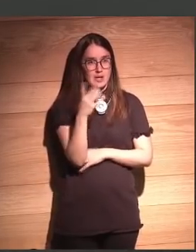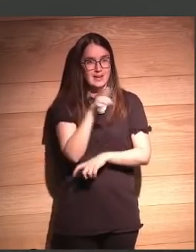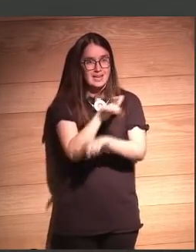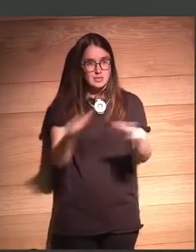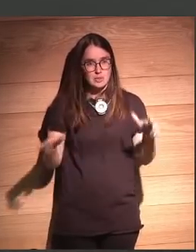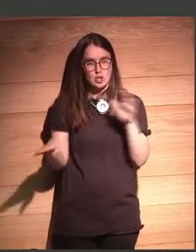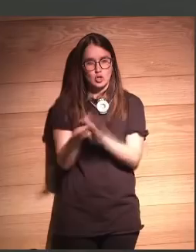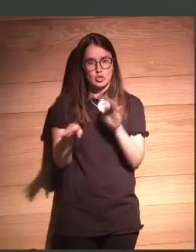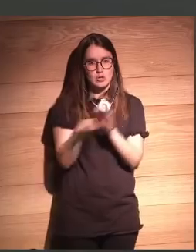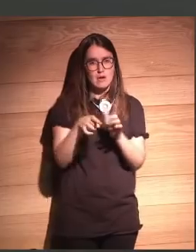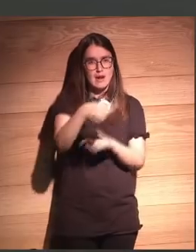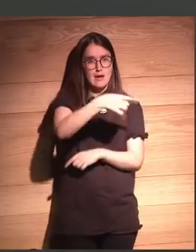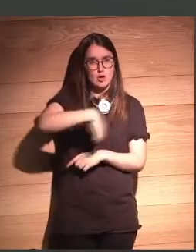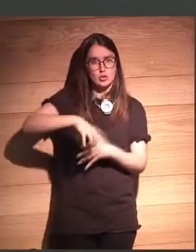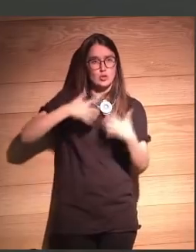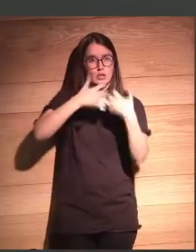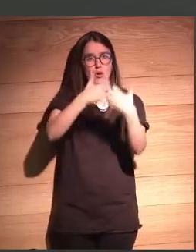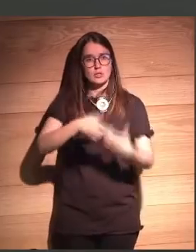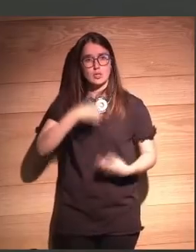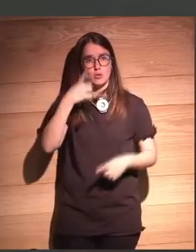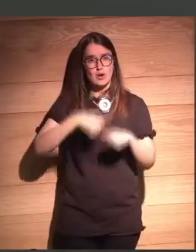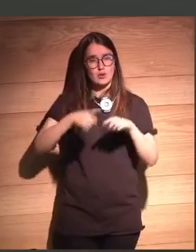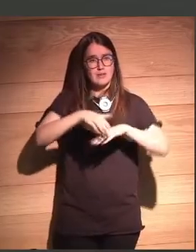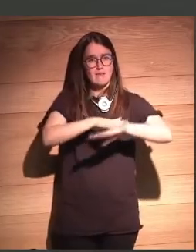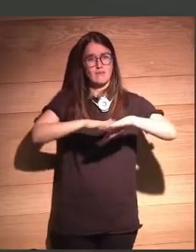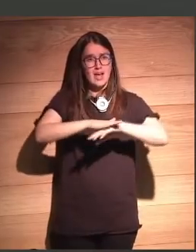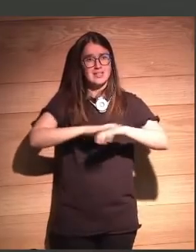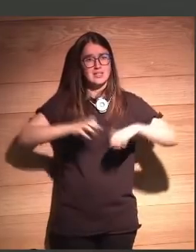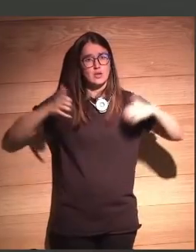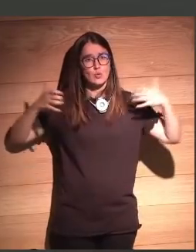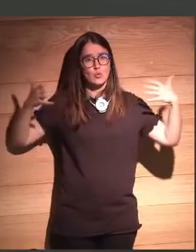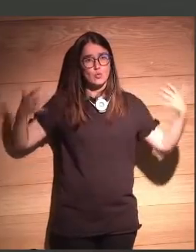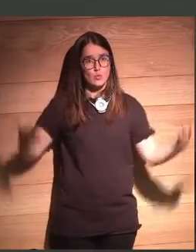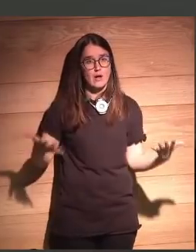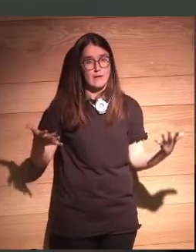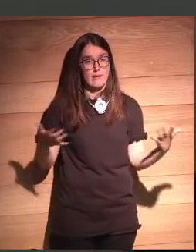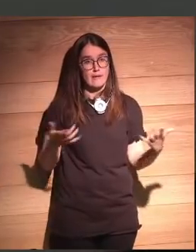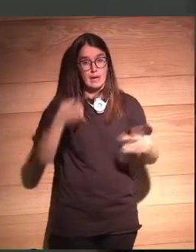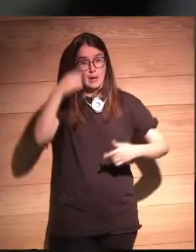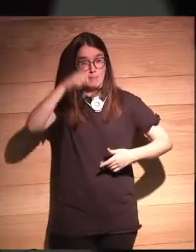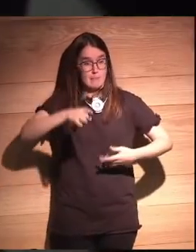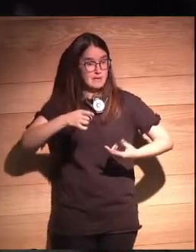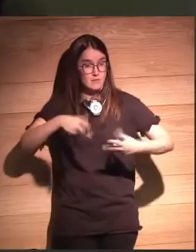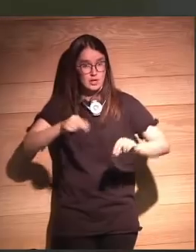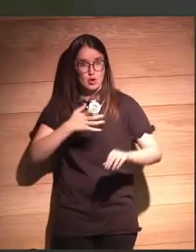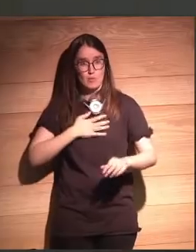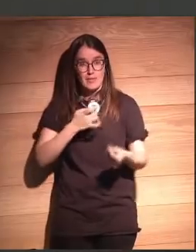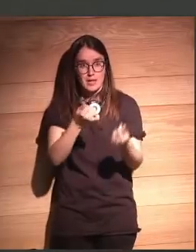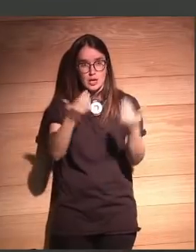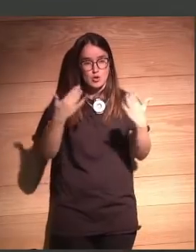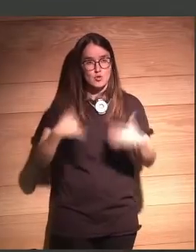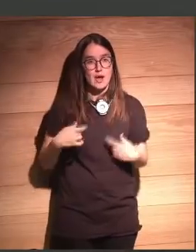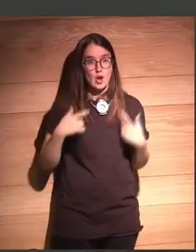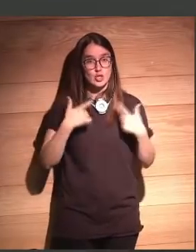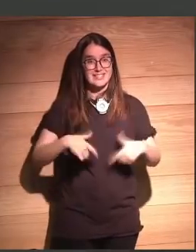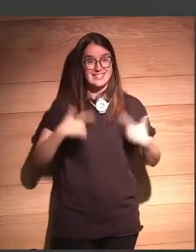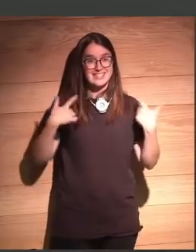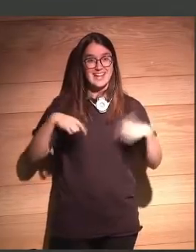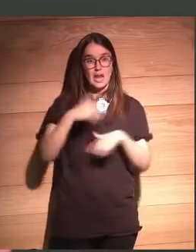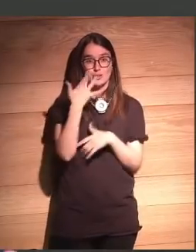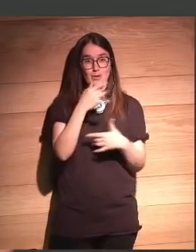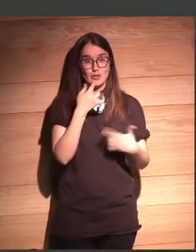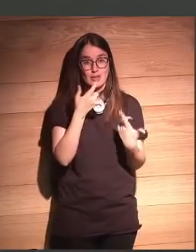en las rotondas peleando por una cosa tan básica como que es que no llegamos a final de mes. Están diciendo los chalecos amarillos que no llegamos